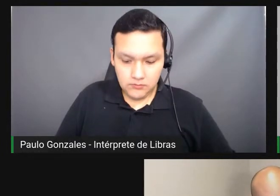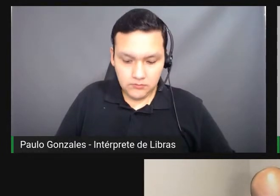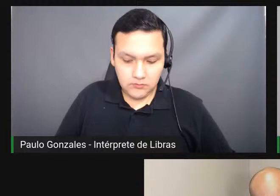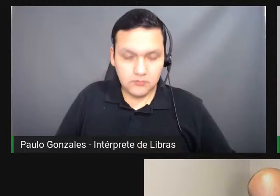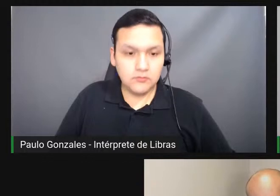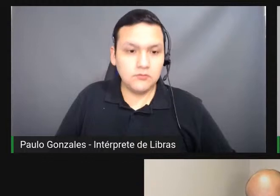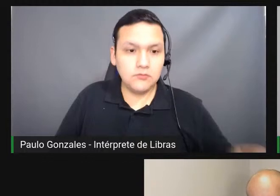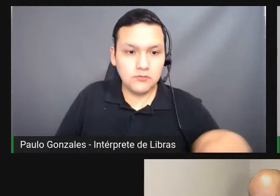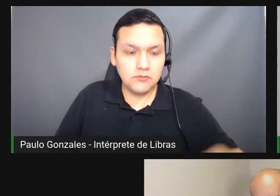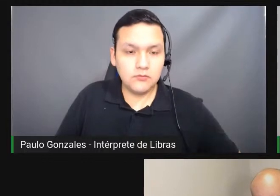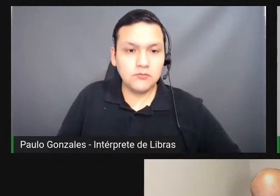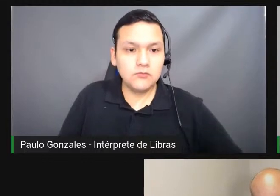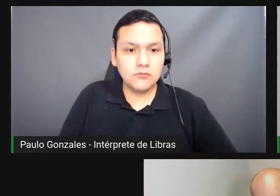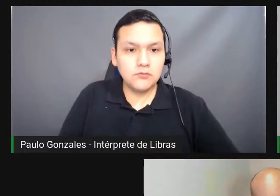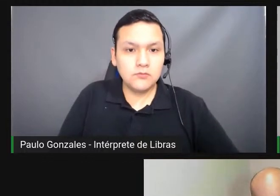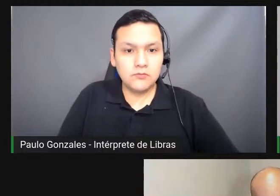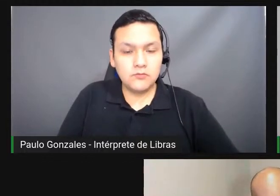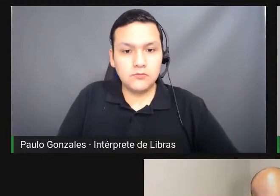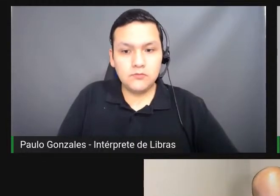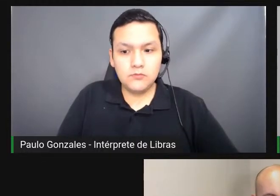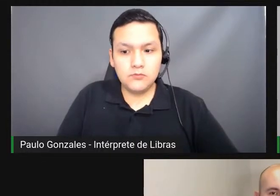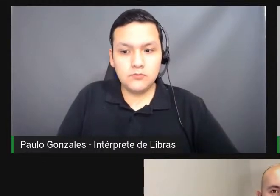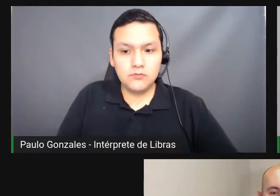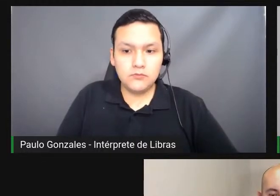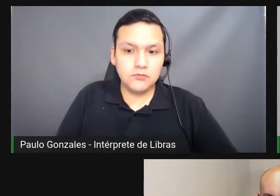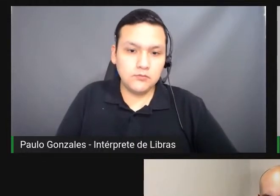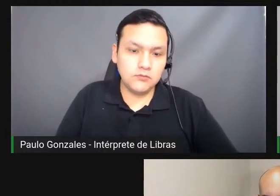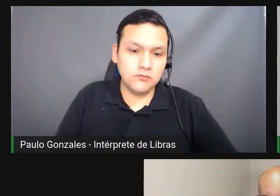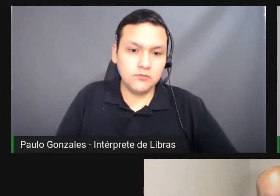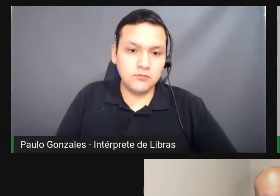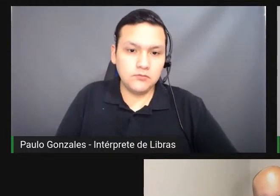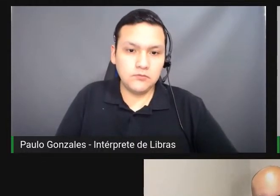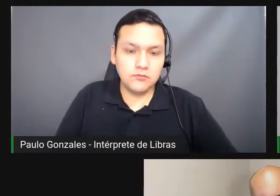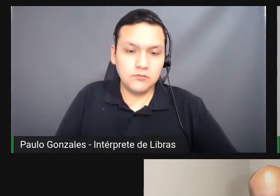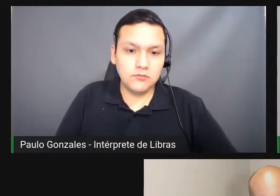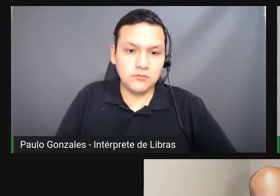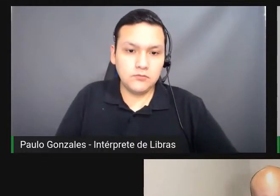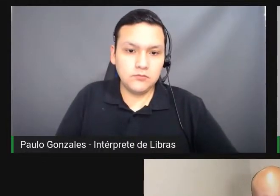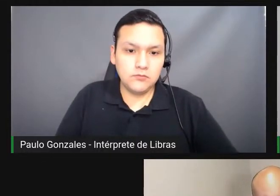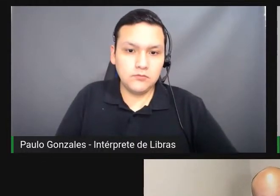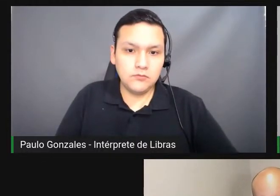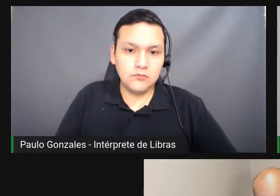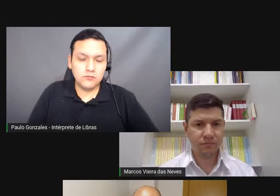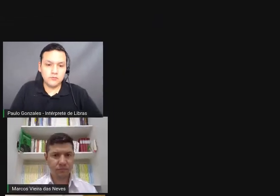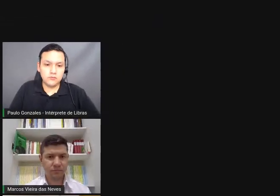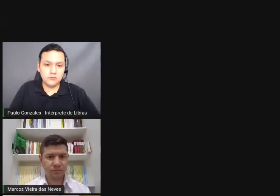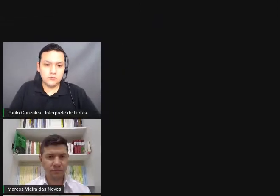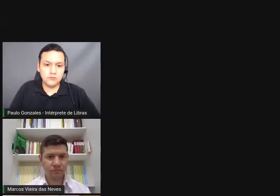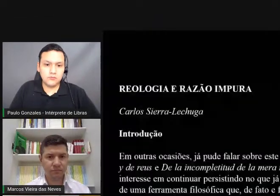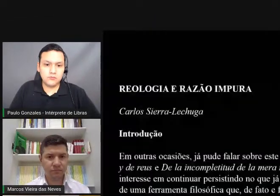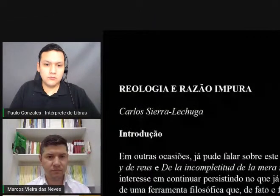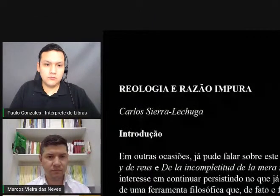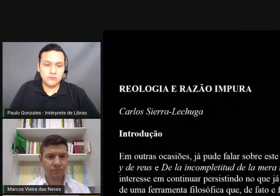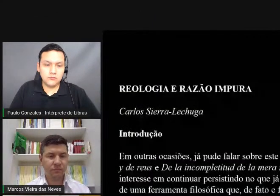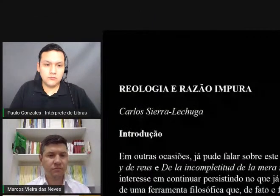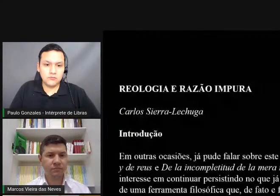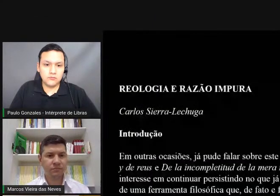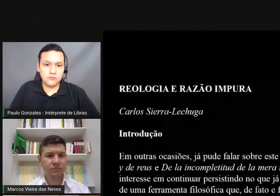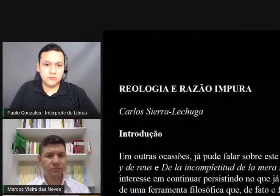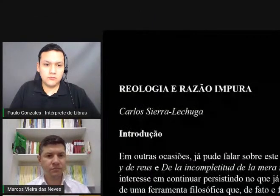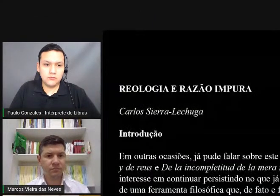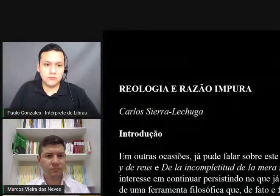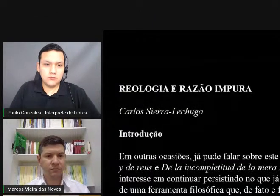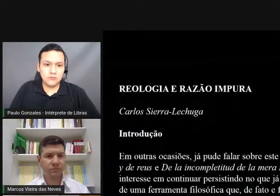mucho de su área y diego ahora un poco hacen un recorrido sobre la tradición ya que viene bien redondear un poco de cosas y si eso pulir